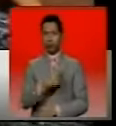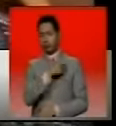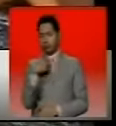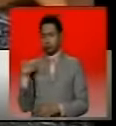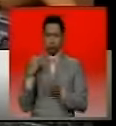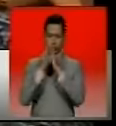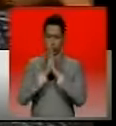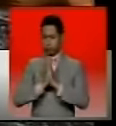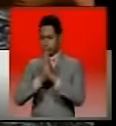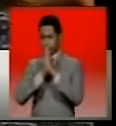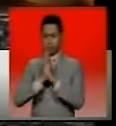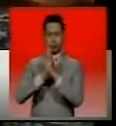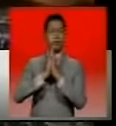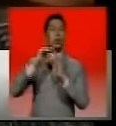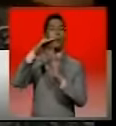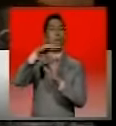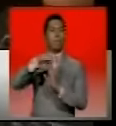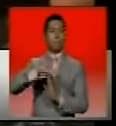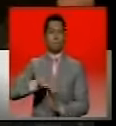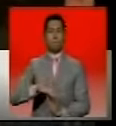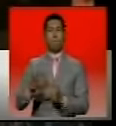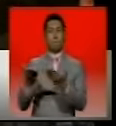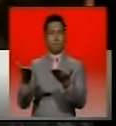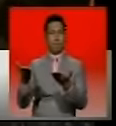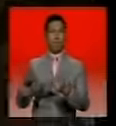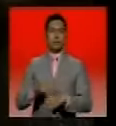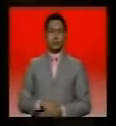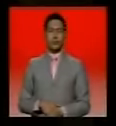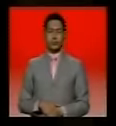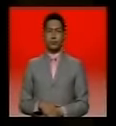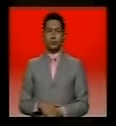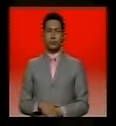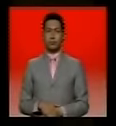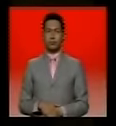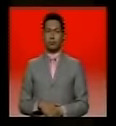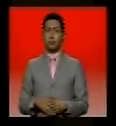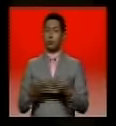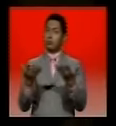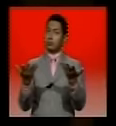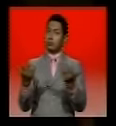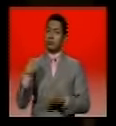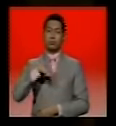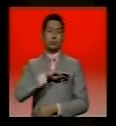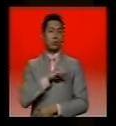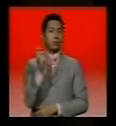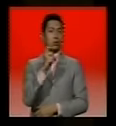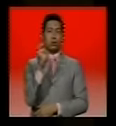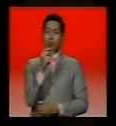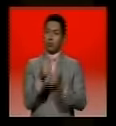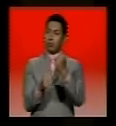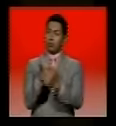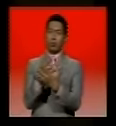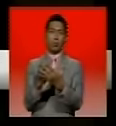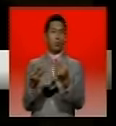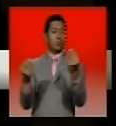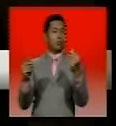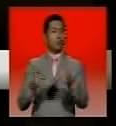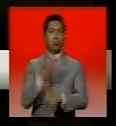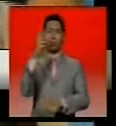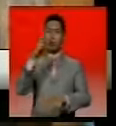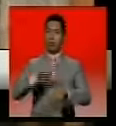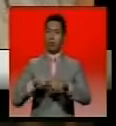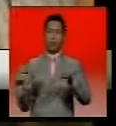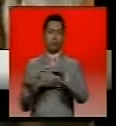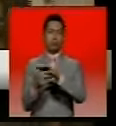paz. Hay que tomar una solución para ver cómo se puede hacer en este caso, porque imagínense, tanta tragedia, es la primera vez que se ven estas